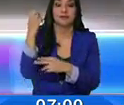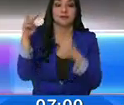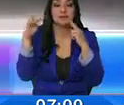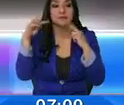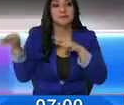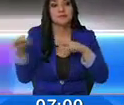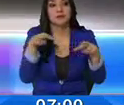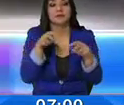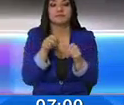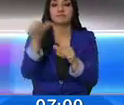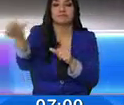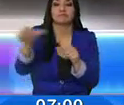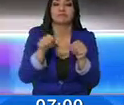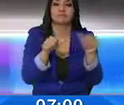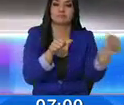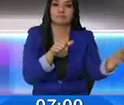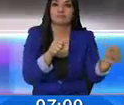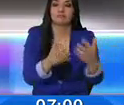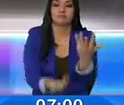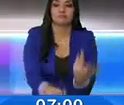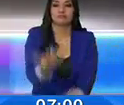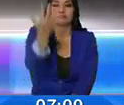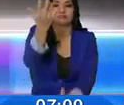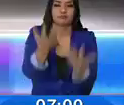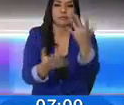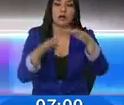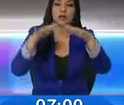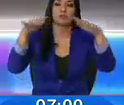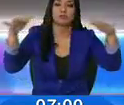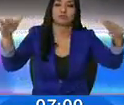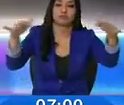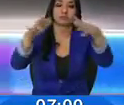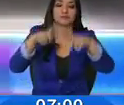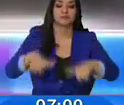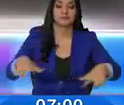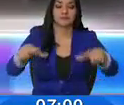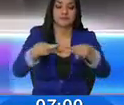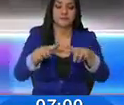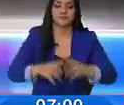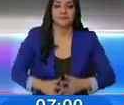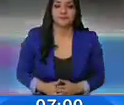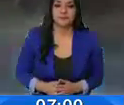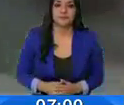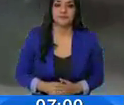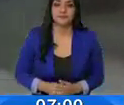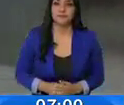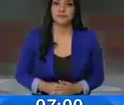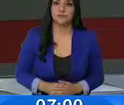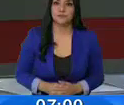algunos kilómetros de distancia por la gran columna de humo que se generó en este lugar.